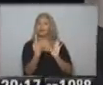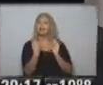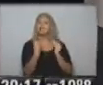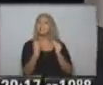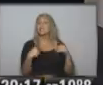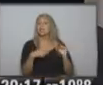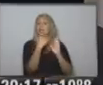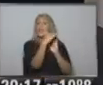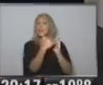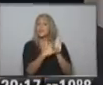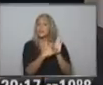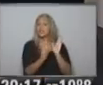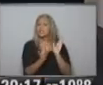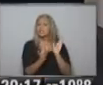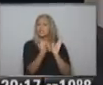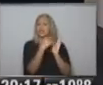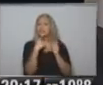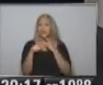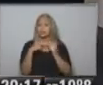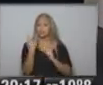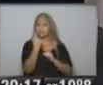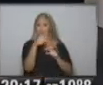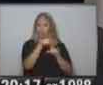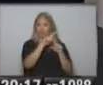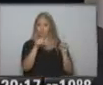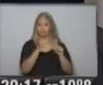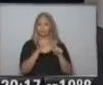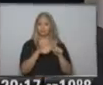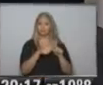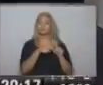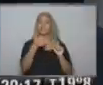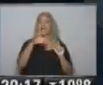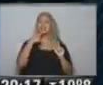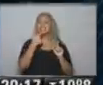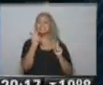beneficios que pueden tramitarse? Aquí está, empezamos a narrarlos. ANSES lanzó